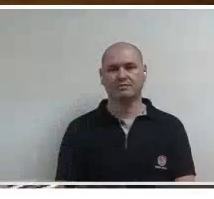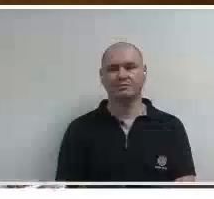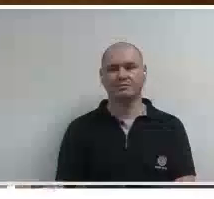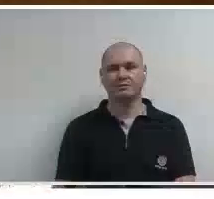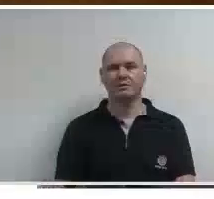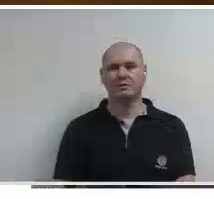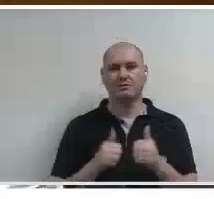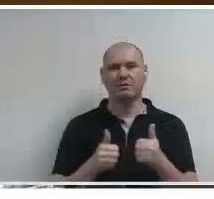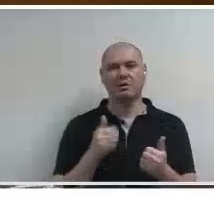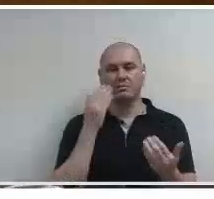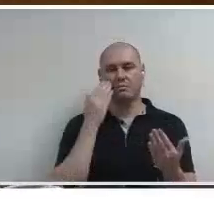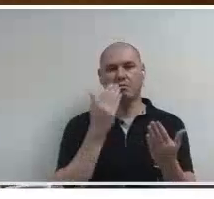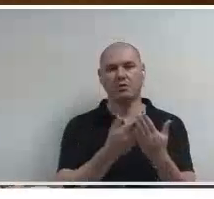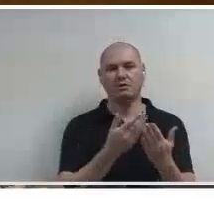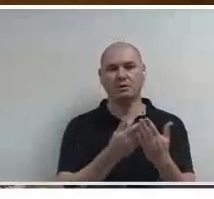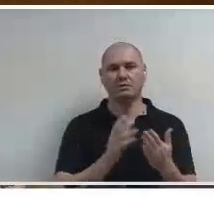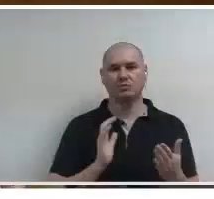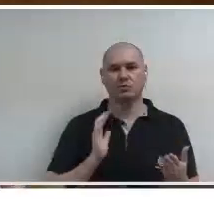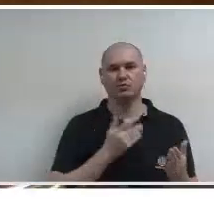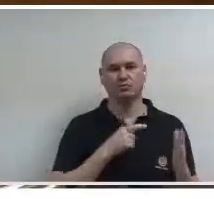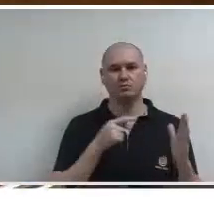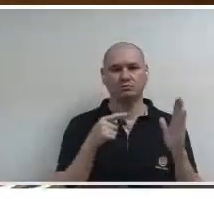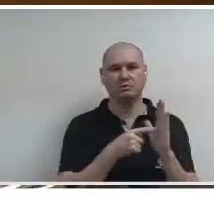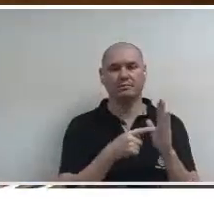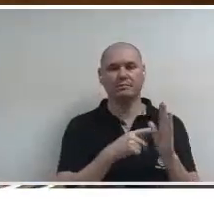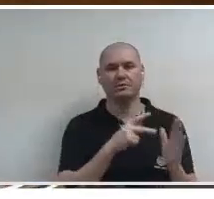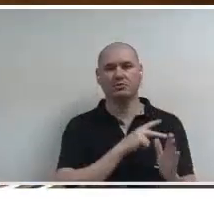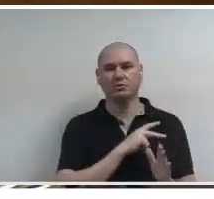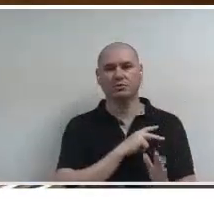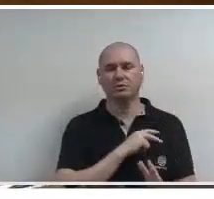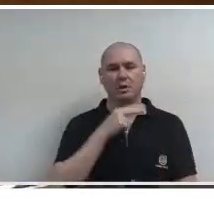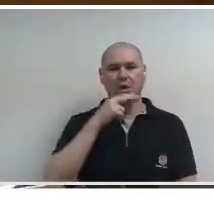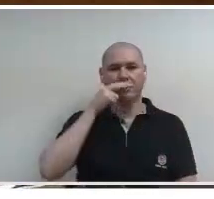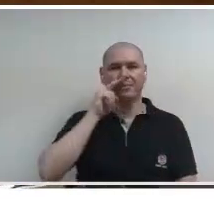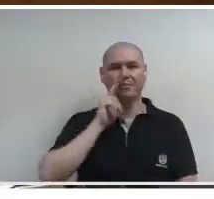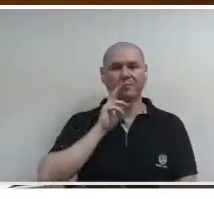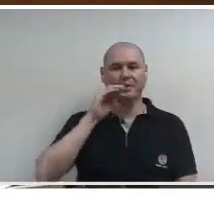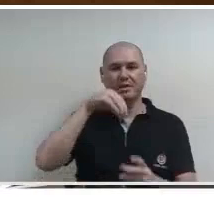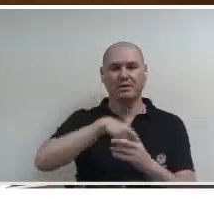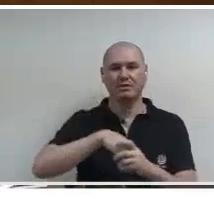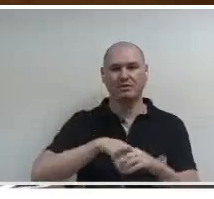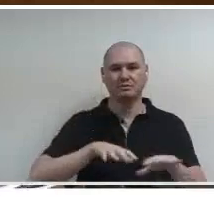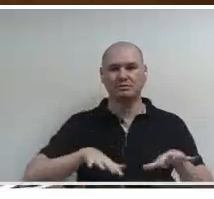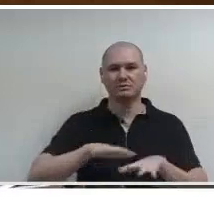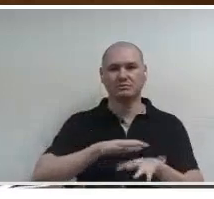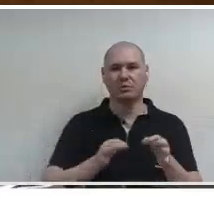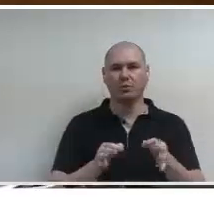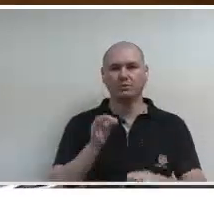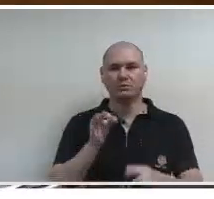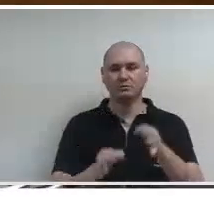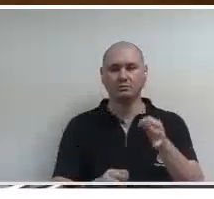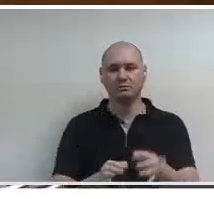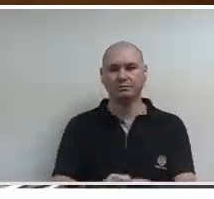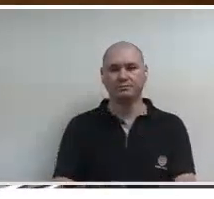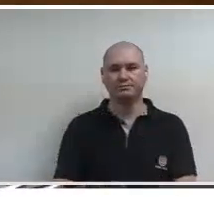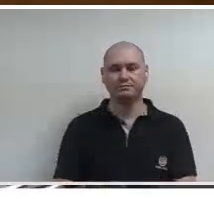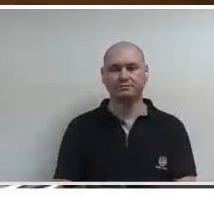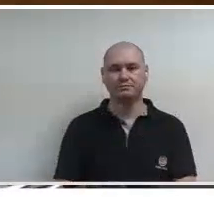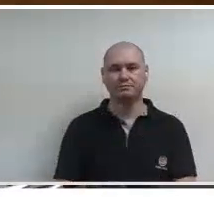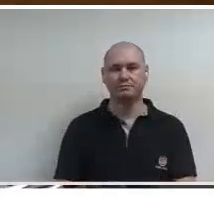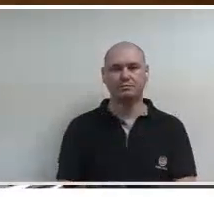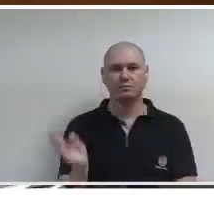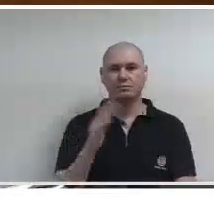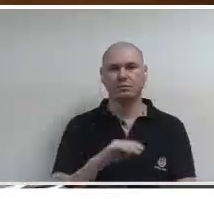buenas referencias que tenemos. Cuadra UPI, ha enviado por Morá, eres ayer un leinaco y chupé y que tengo ahí